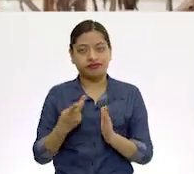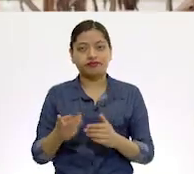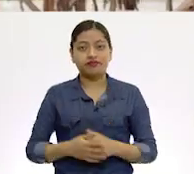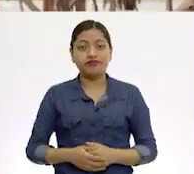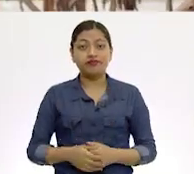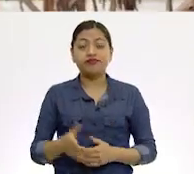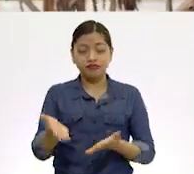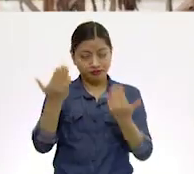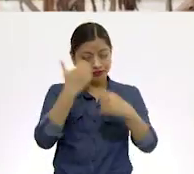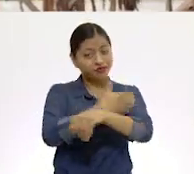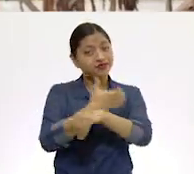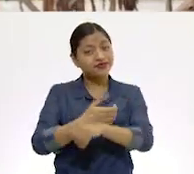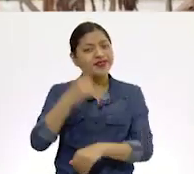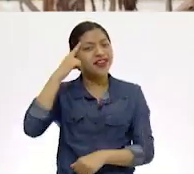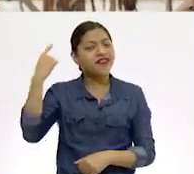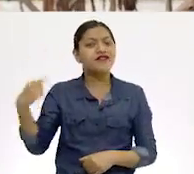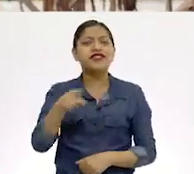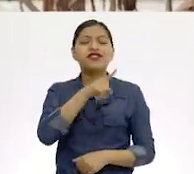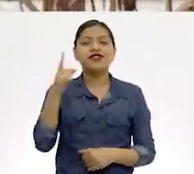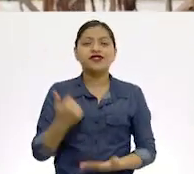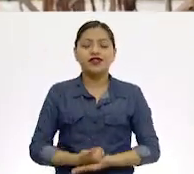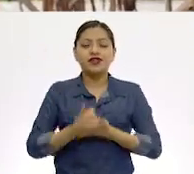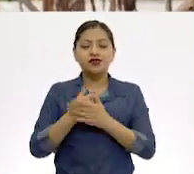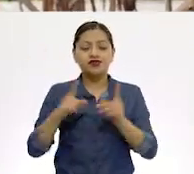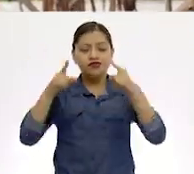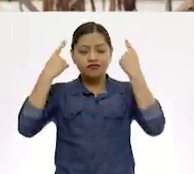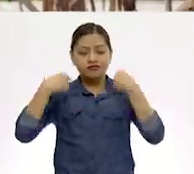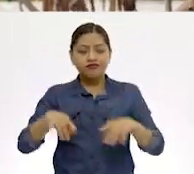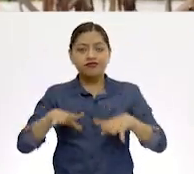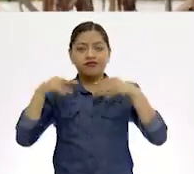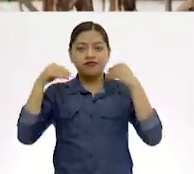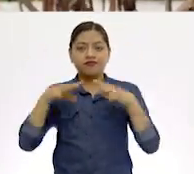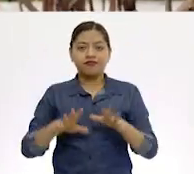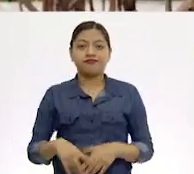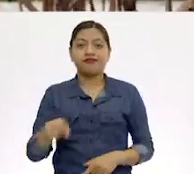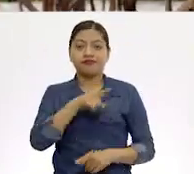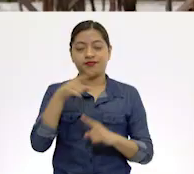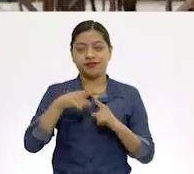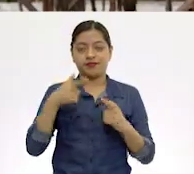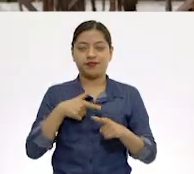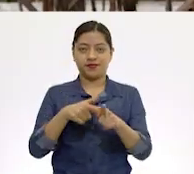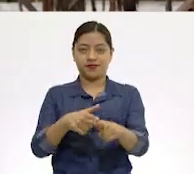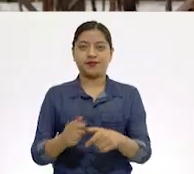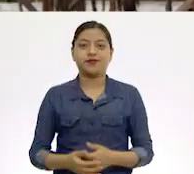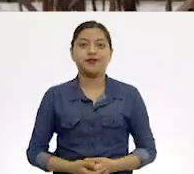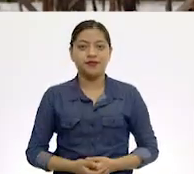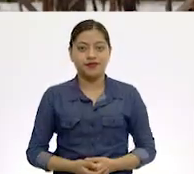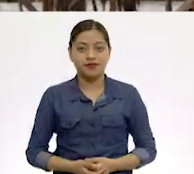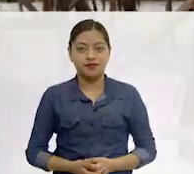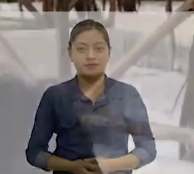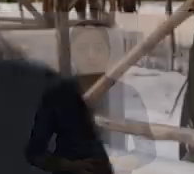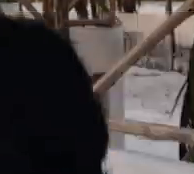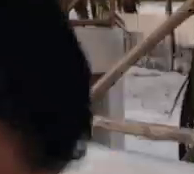muy sencilla y les va a ayudar a oxigenarse y seguir haciendo su tarea. Prepárate.